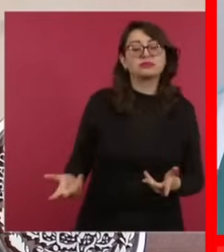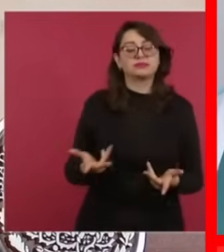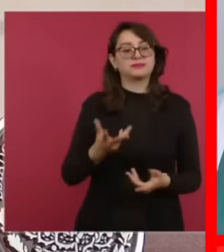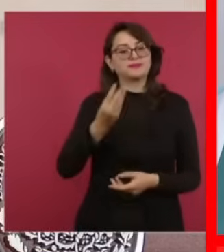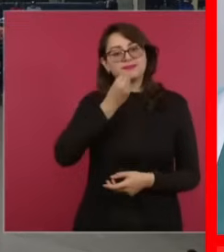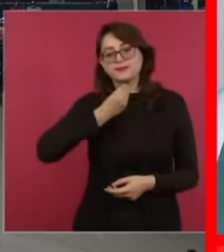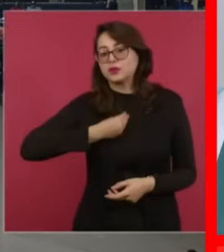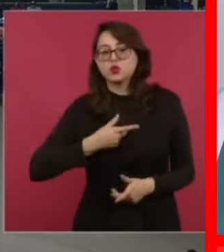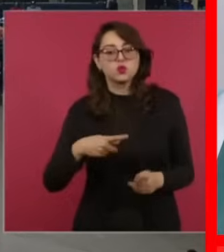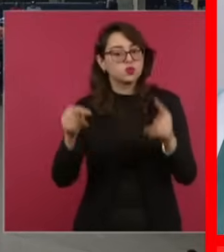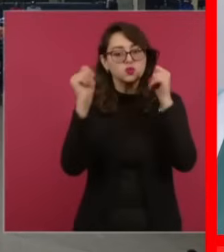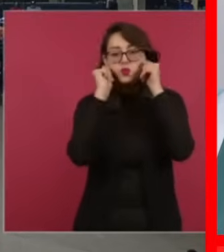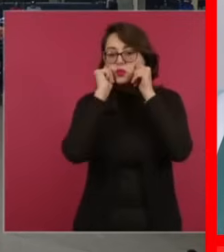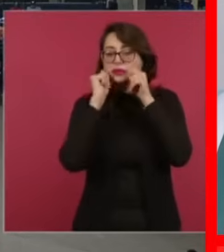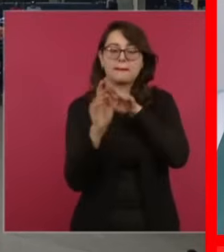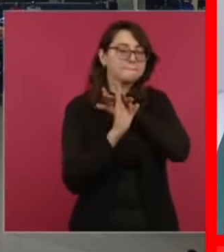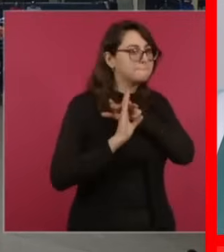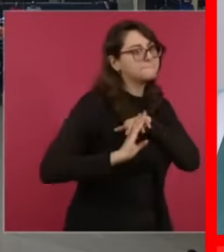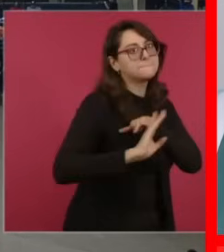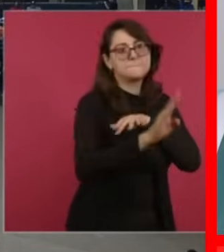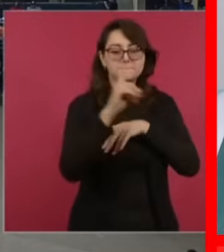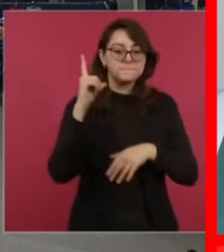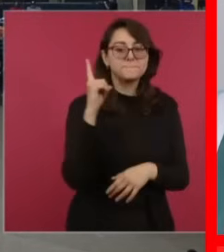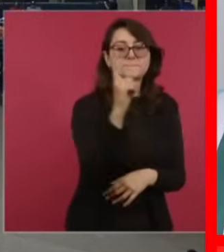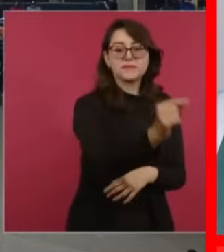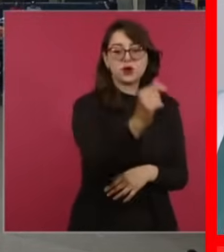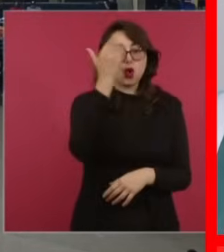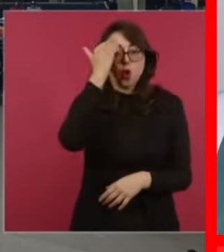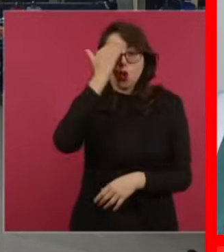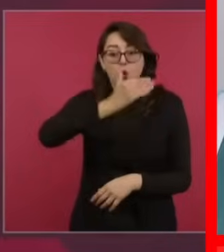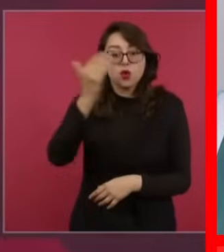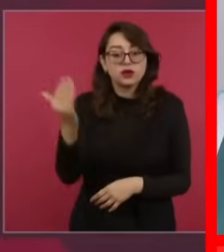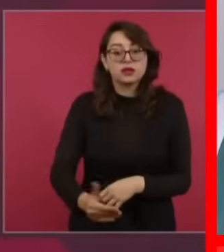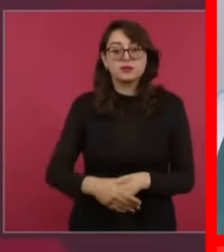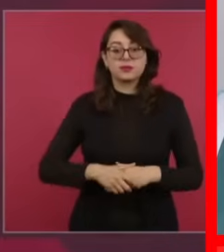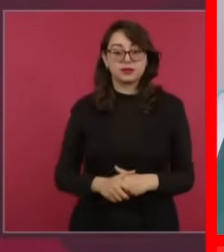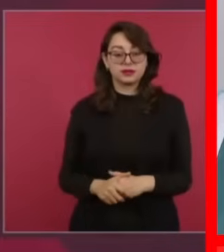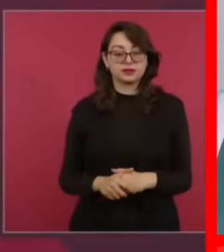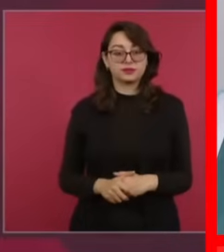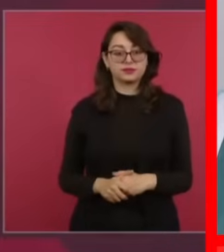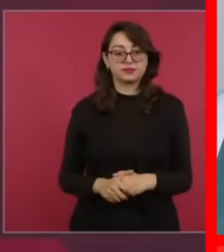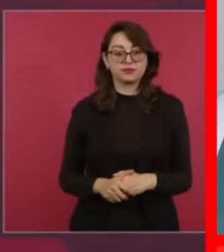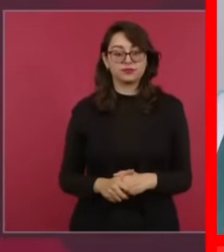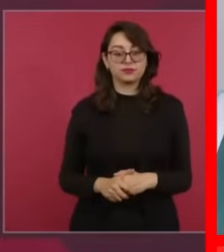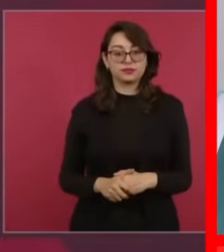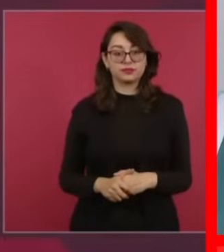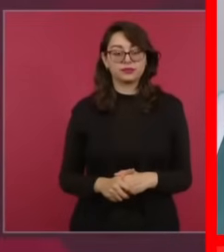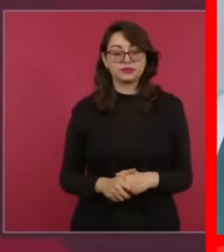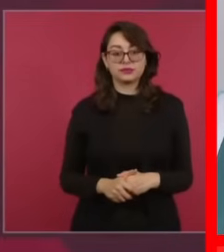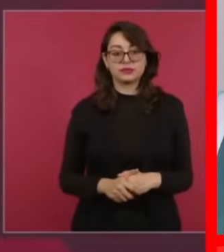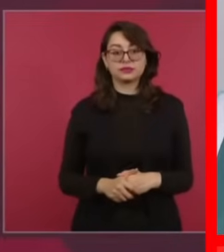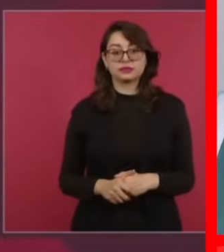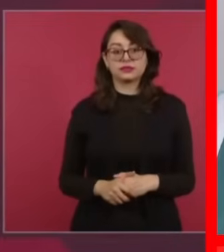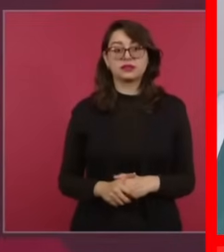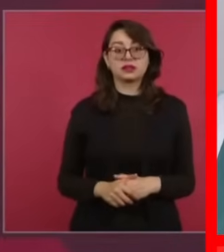comentarios y vamos a ver qué es lo que respondió el presidente Andrés Manuel López Obrador sobre la marcha que ocurrió el